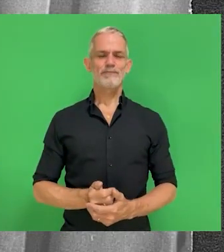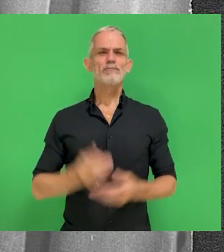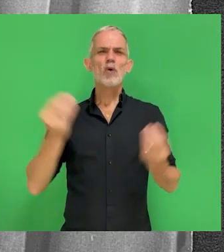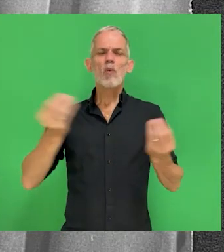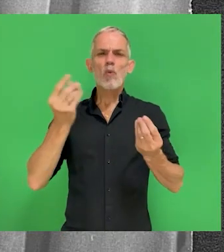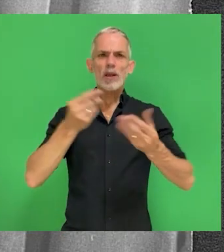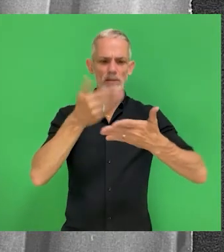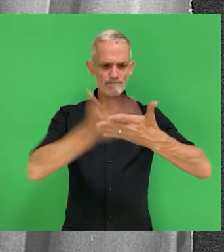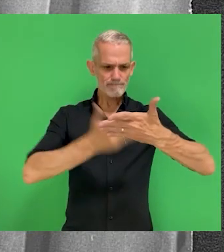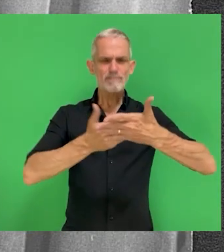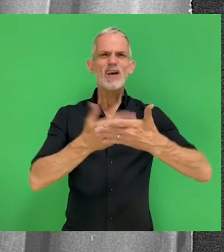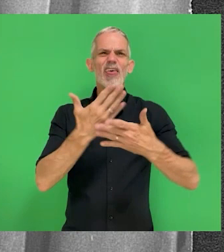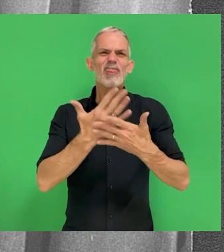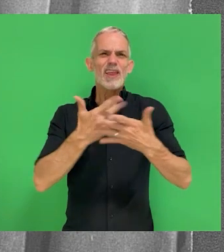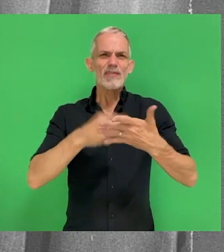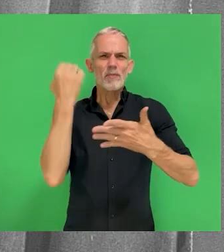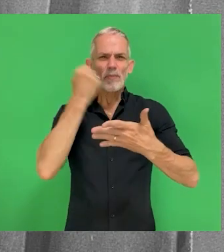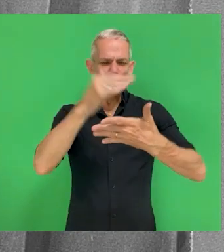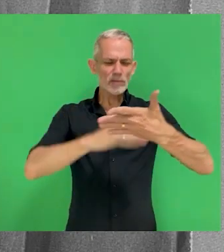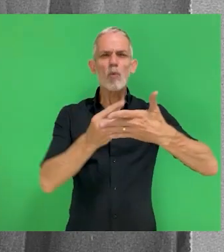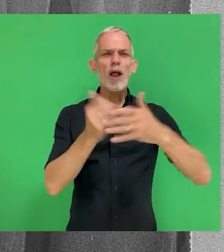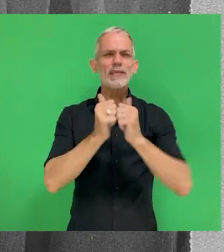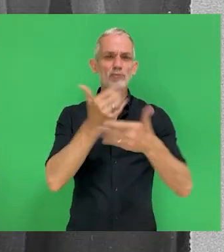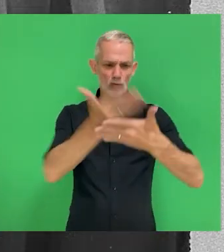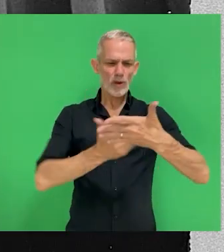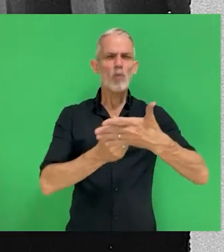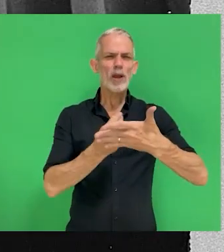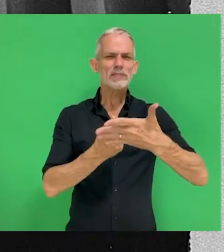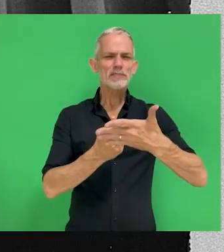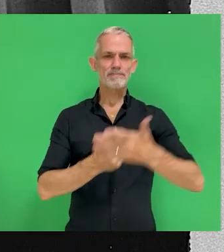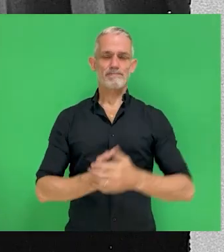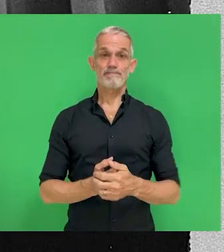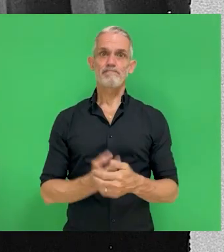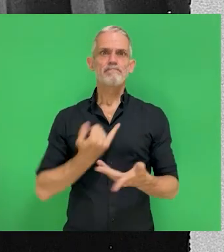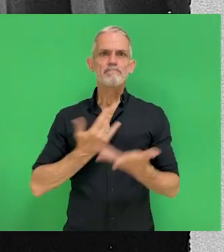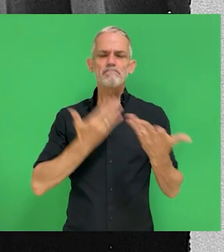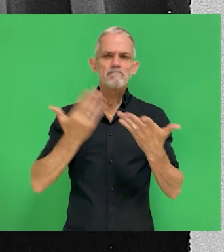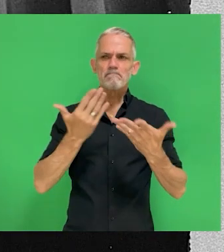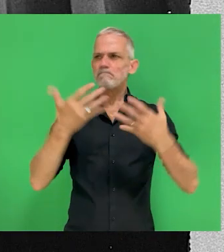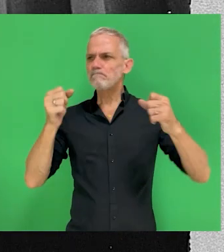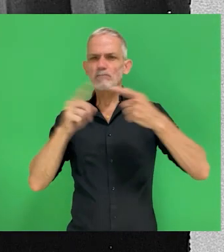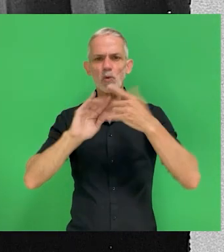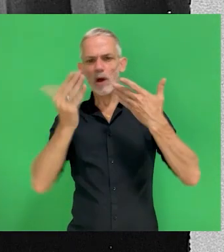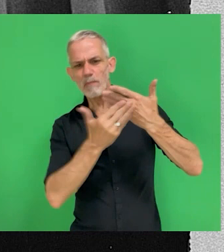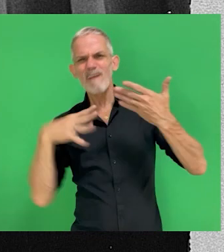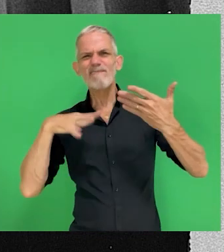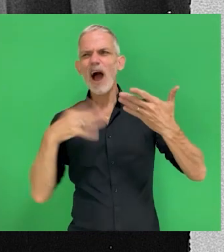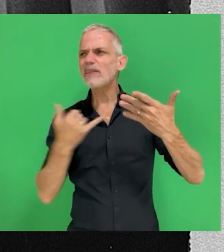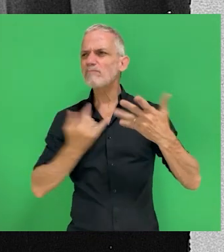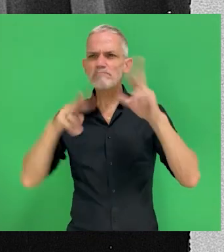es el anverso de la historia? Foto y negativo de Isaac Rojas. ¿Dónde puede encontrarse el reverso?